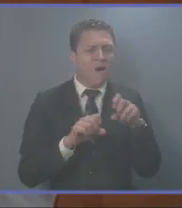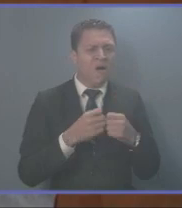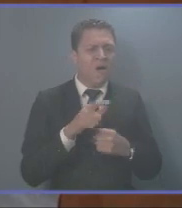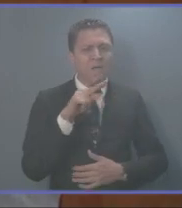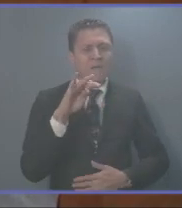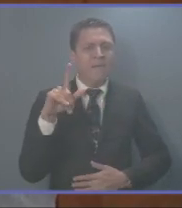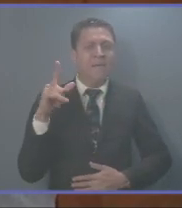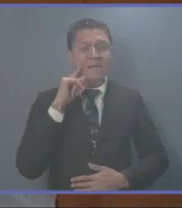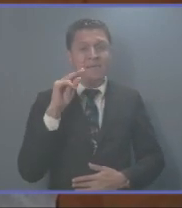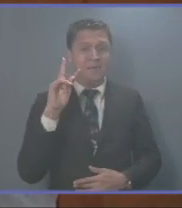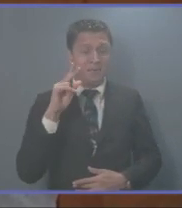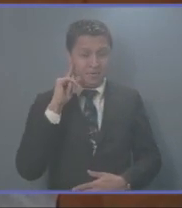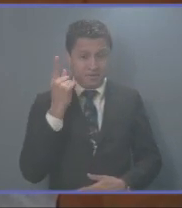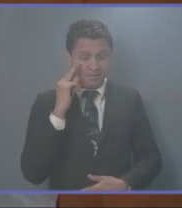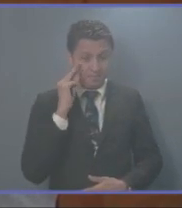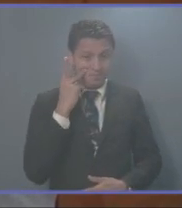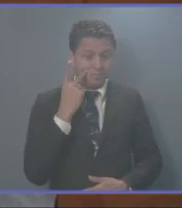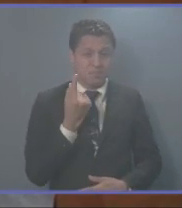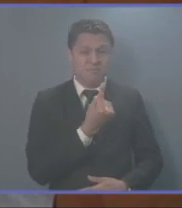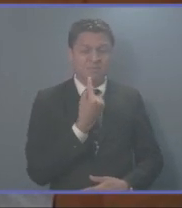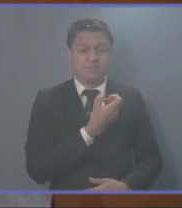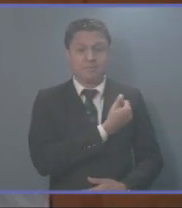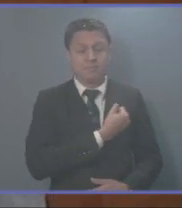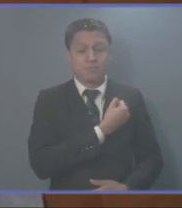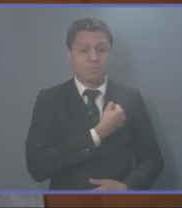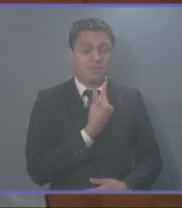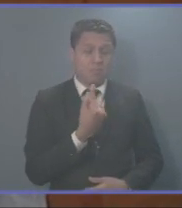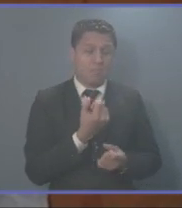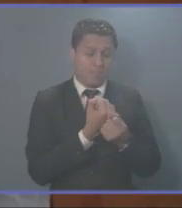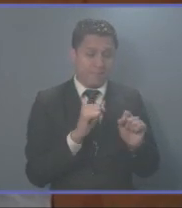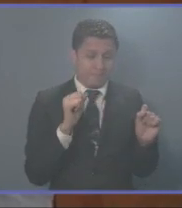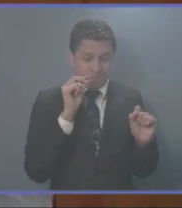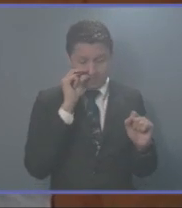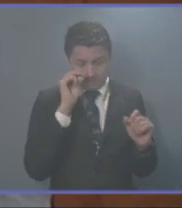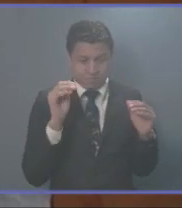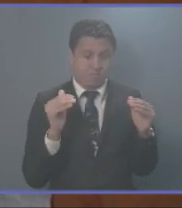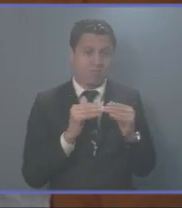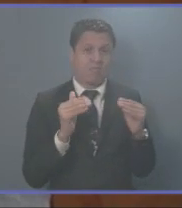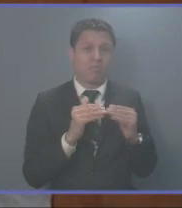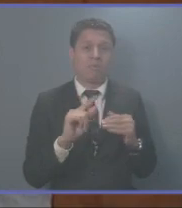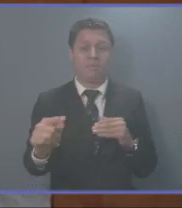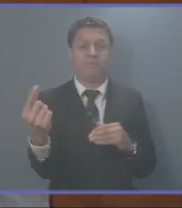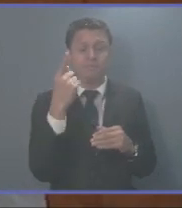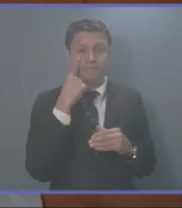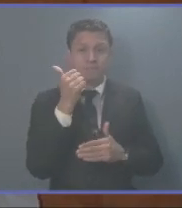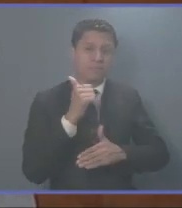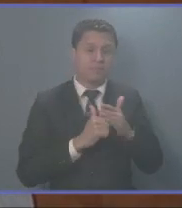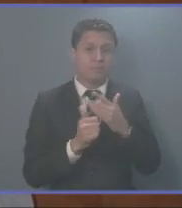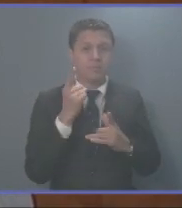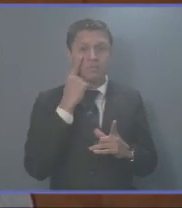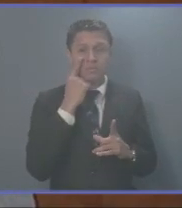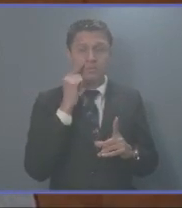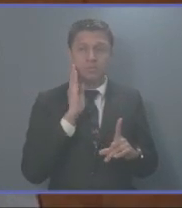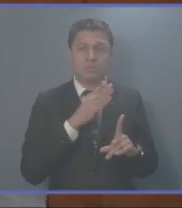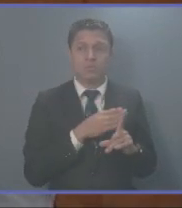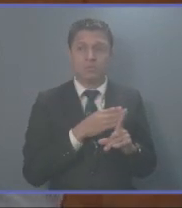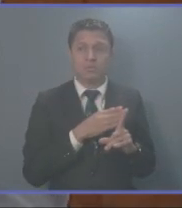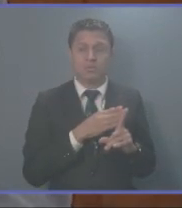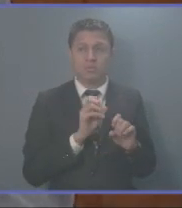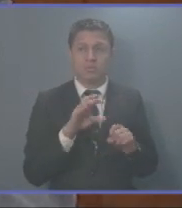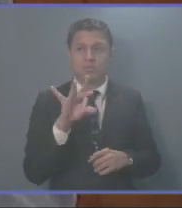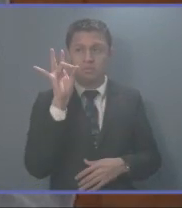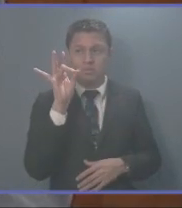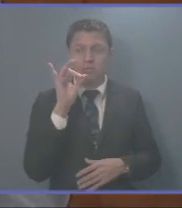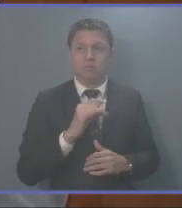tanto que no solo se priva a la víctima de su libertad ambulatoria, sino que se oculta su paradero o